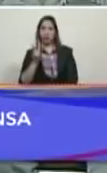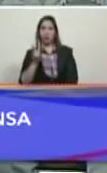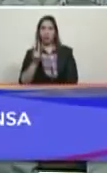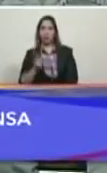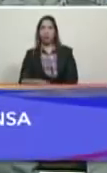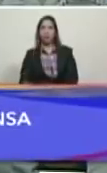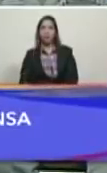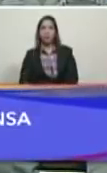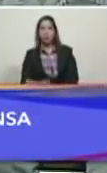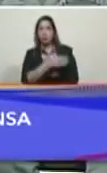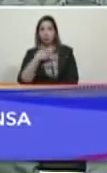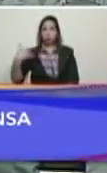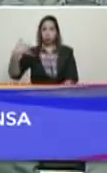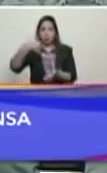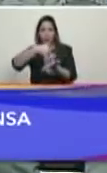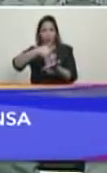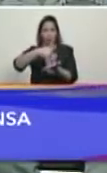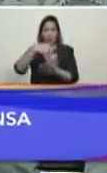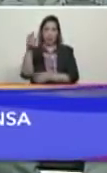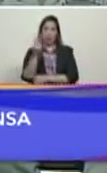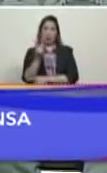Quieren debilitar a Venezuela,